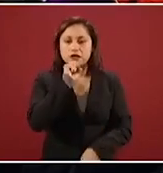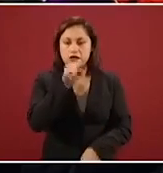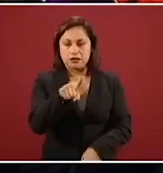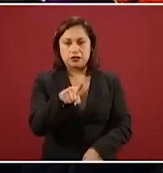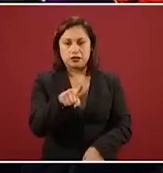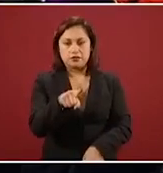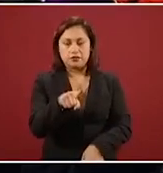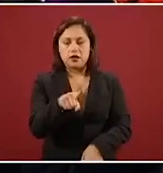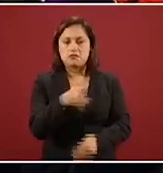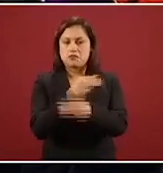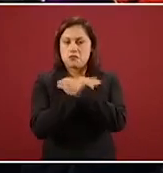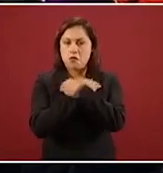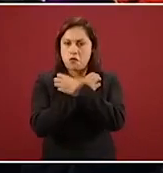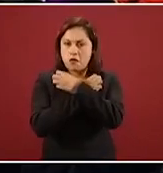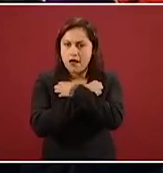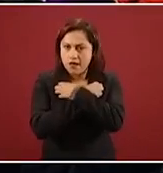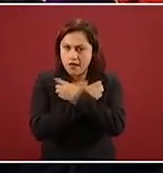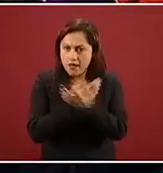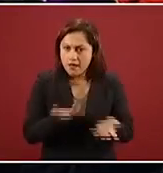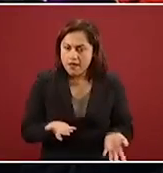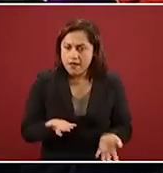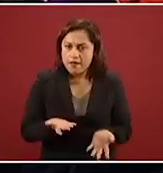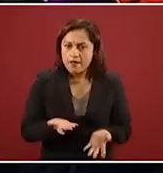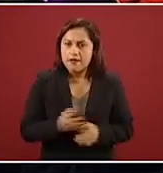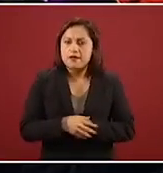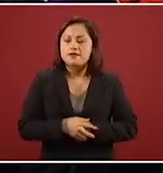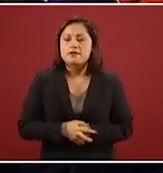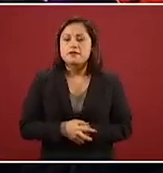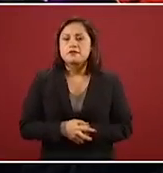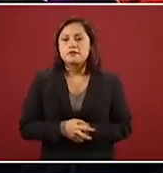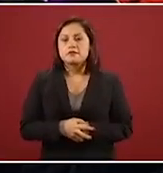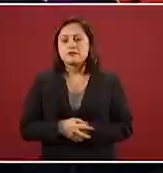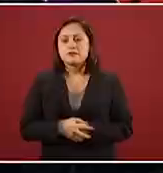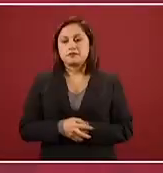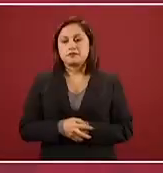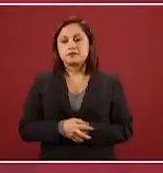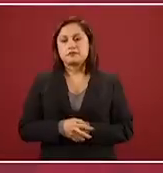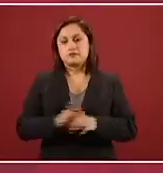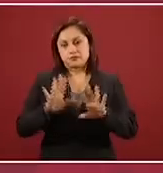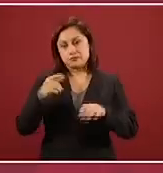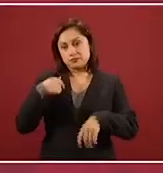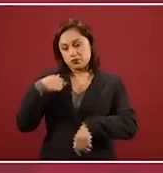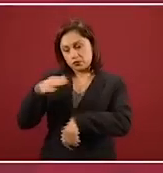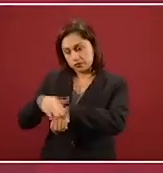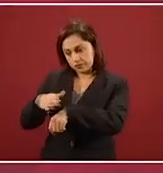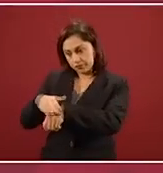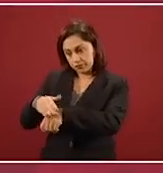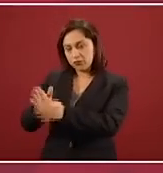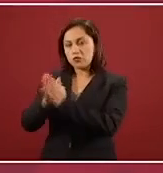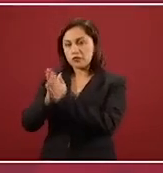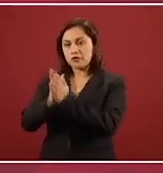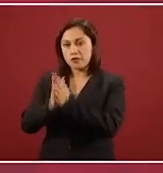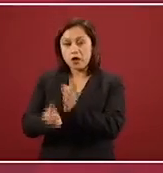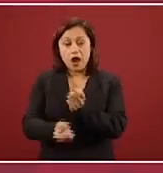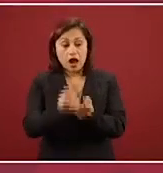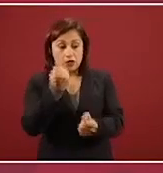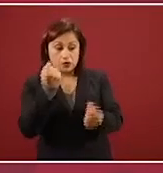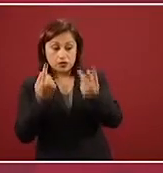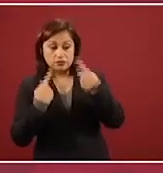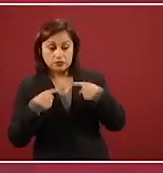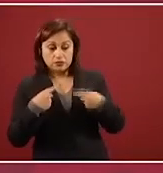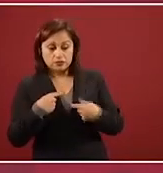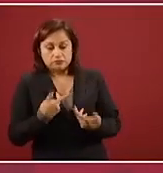yo les invito, porque una cosa es que nos caigan mal algunas personas